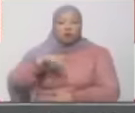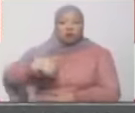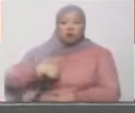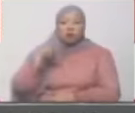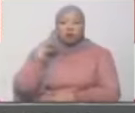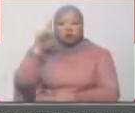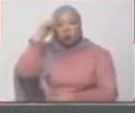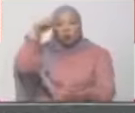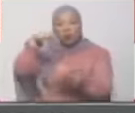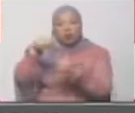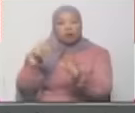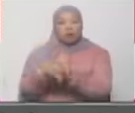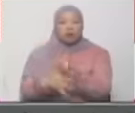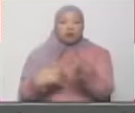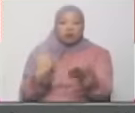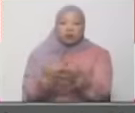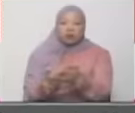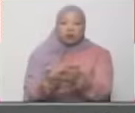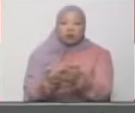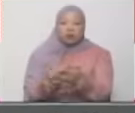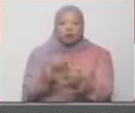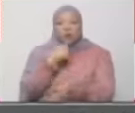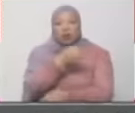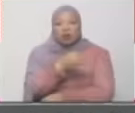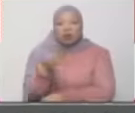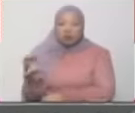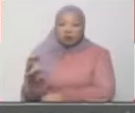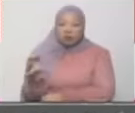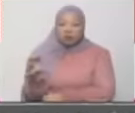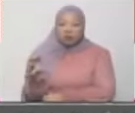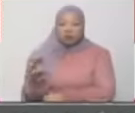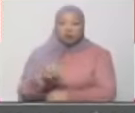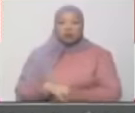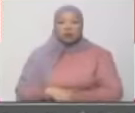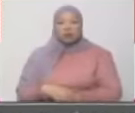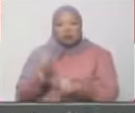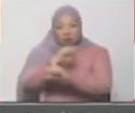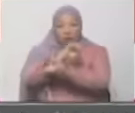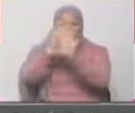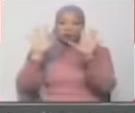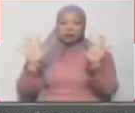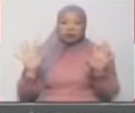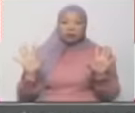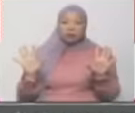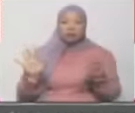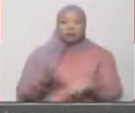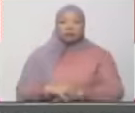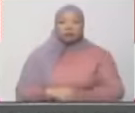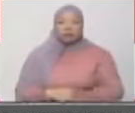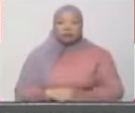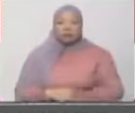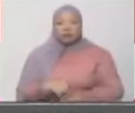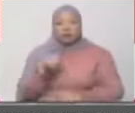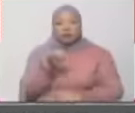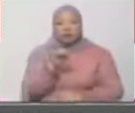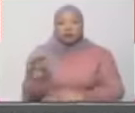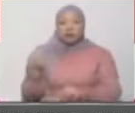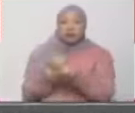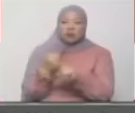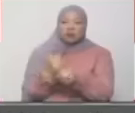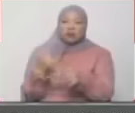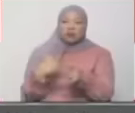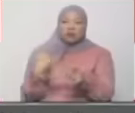un rumbo bien definido, bien claro. Esta semana, además, entonces le